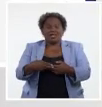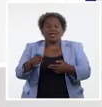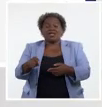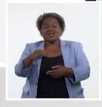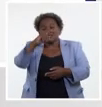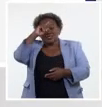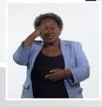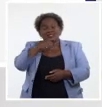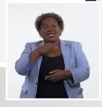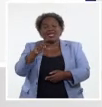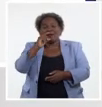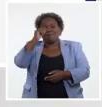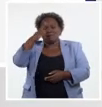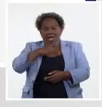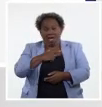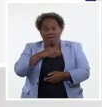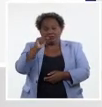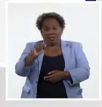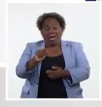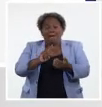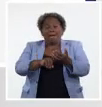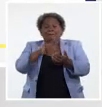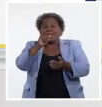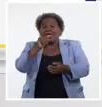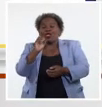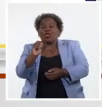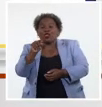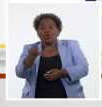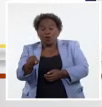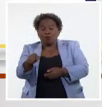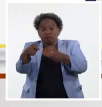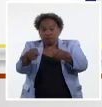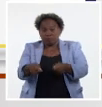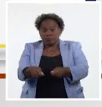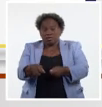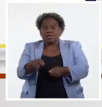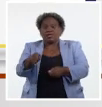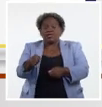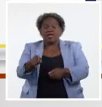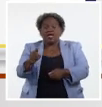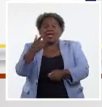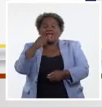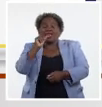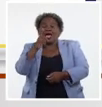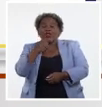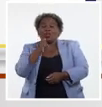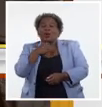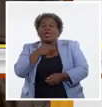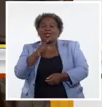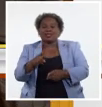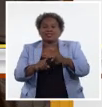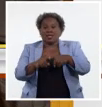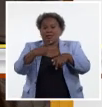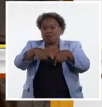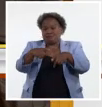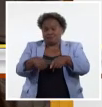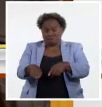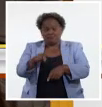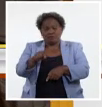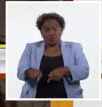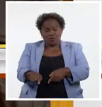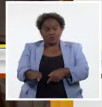Serbia. Pedro Morales se impuso en la primera mesa, mientras que Carlos Larduet, Alberto Interian e Idales Batista accedieron